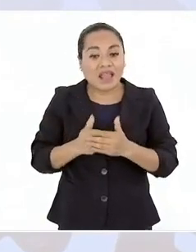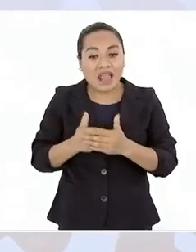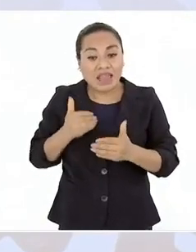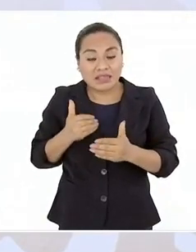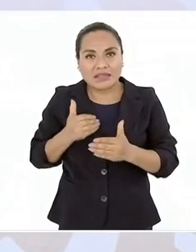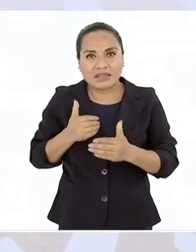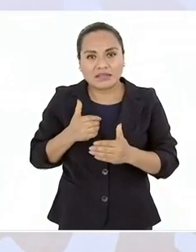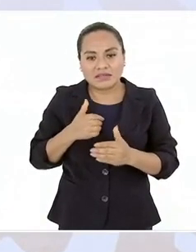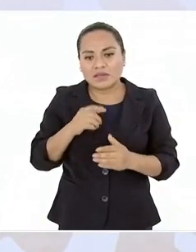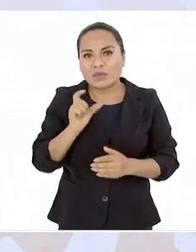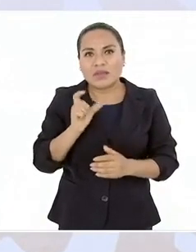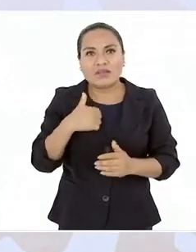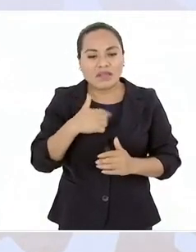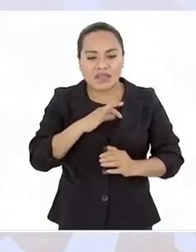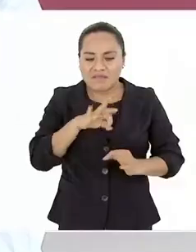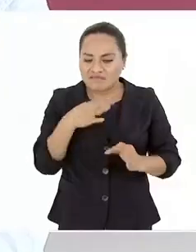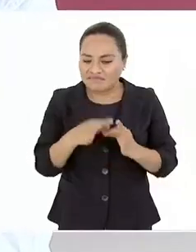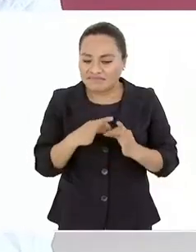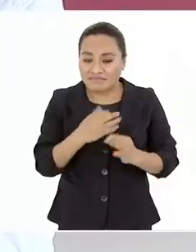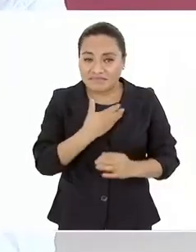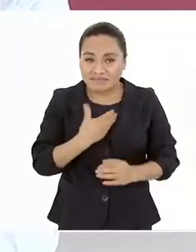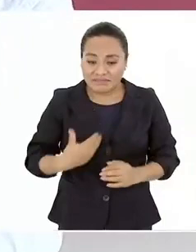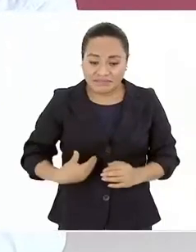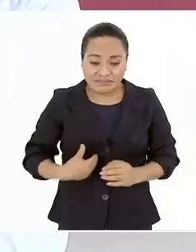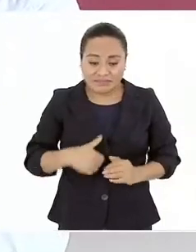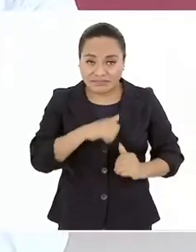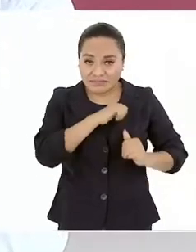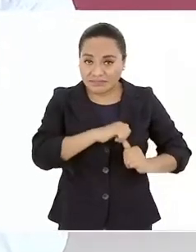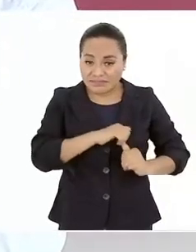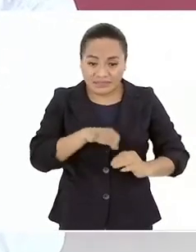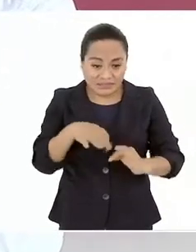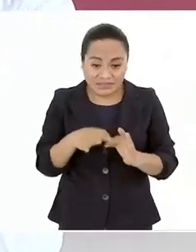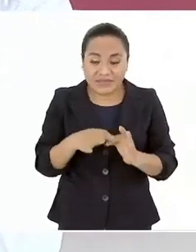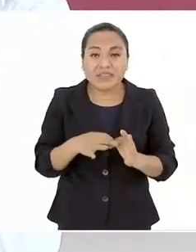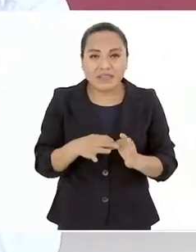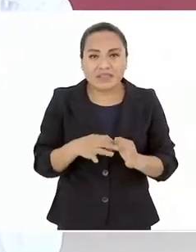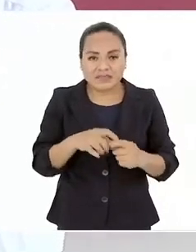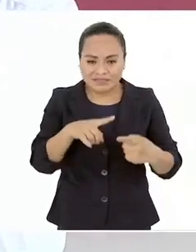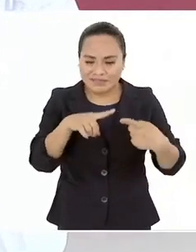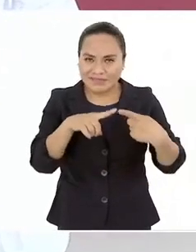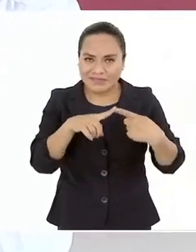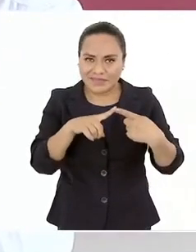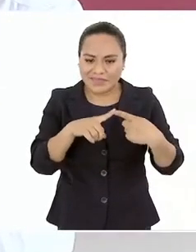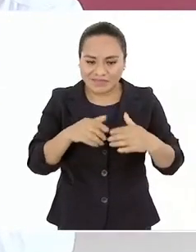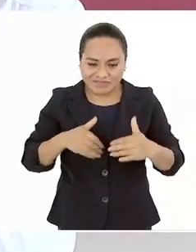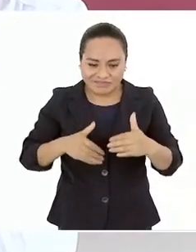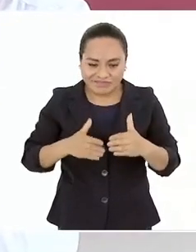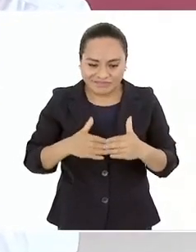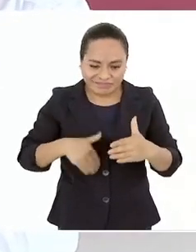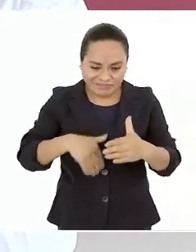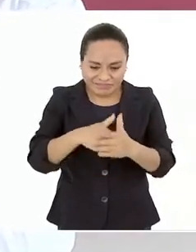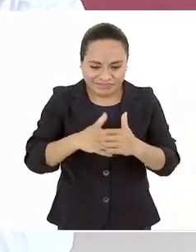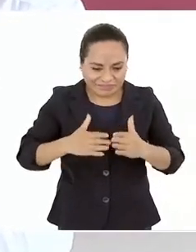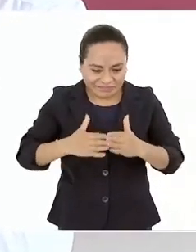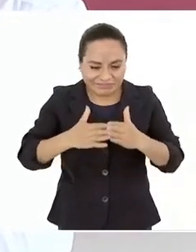termine. Uno, los dos puertos y la vía,